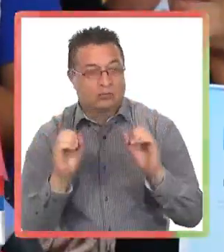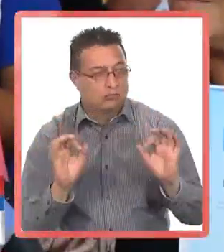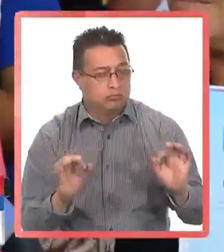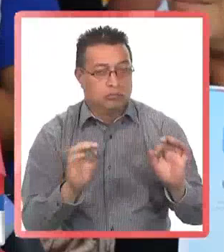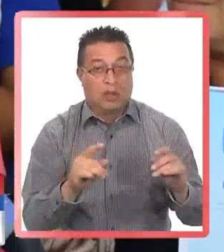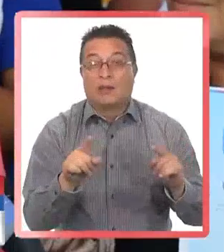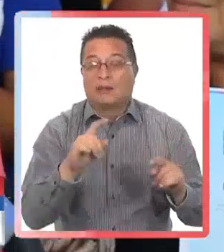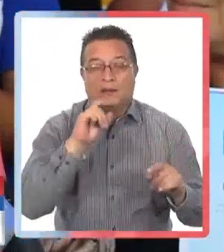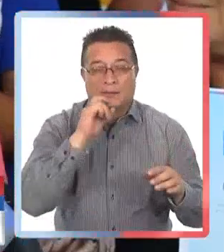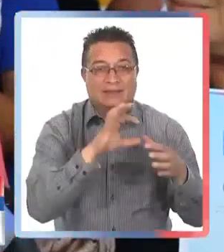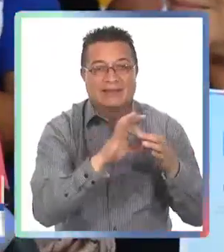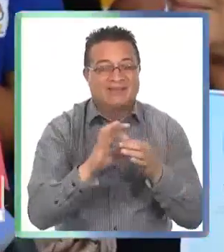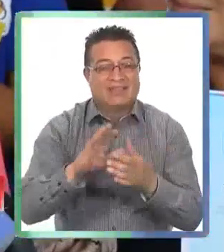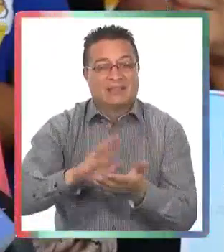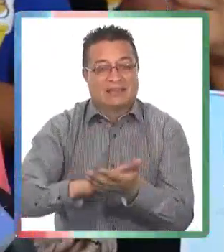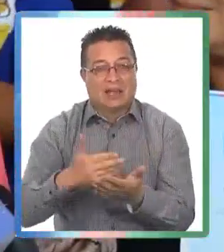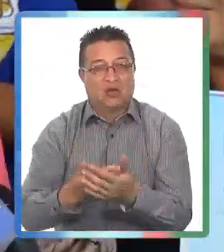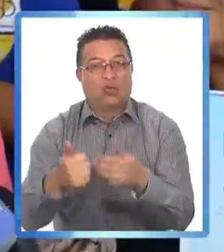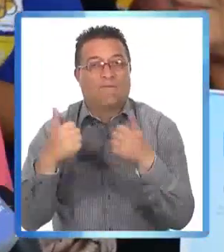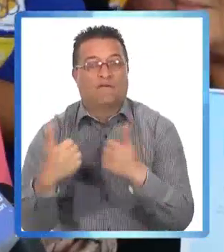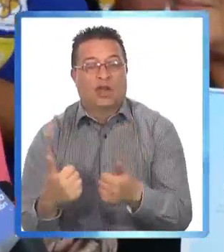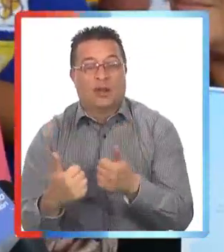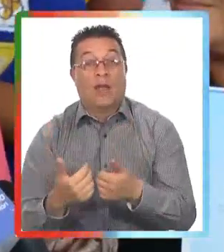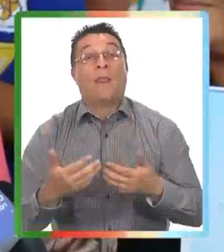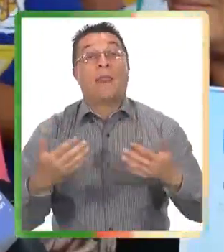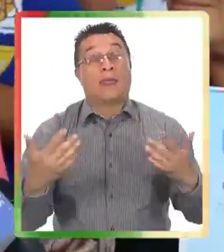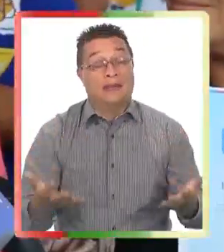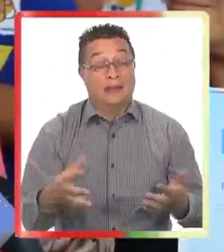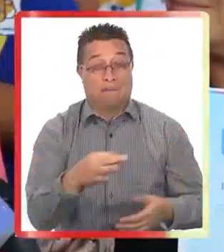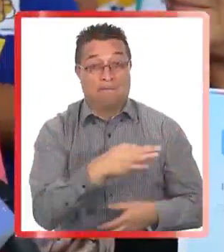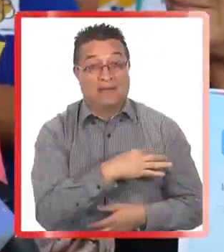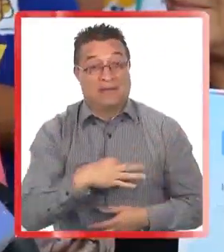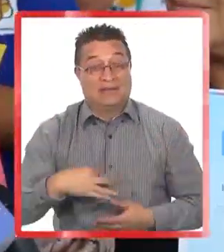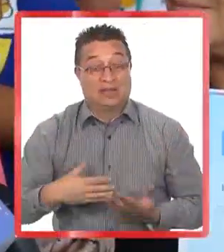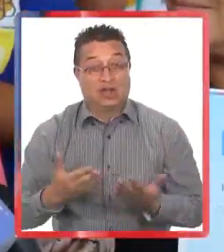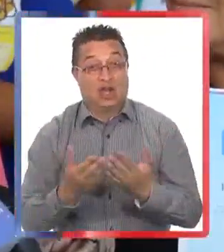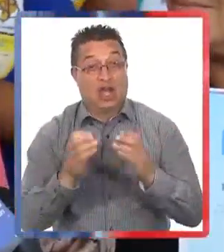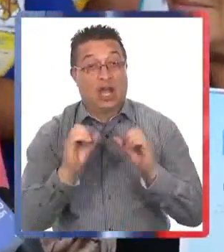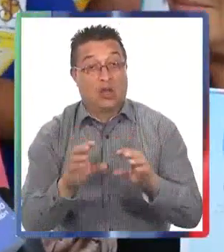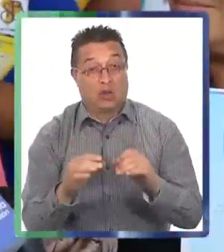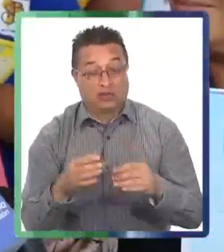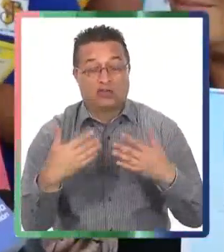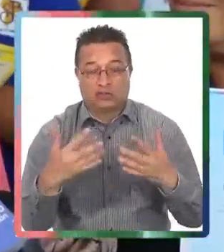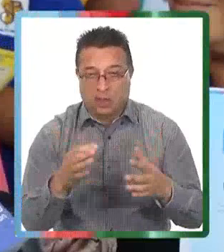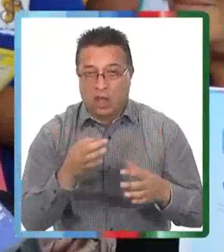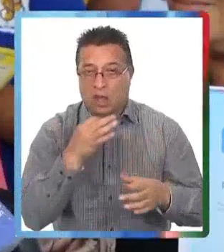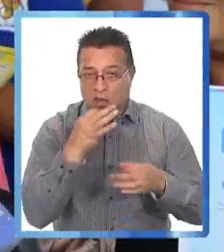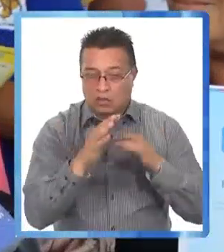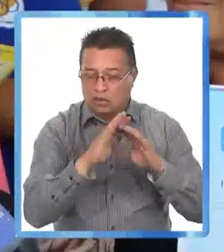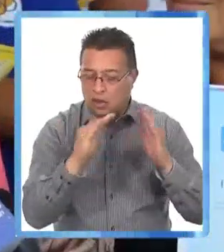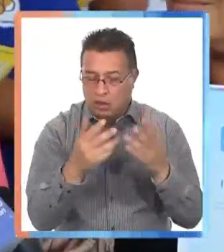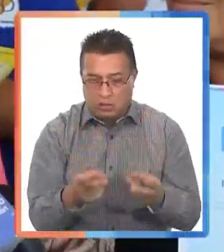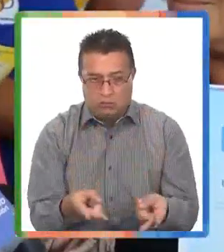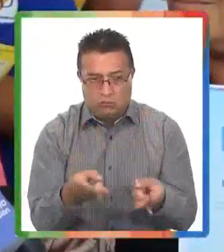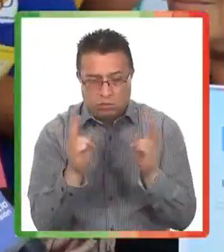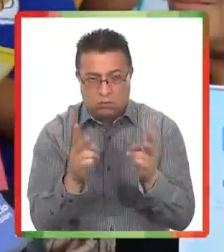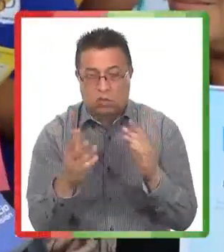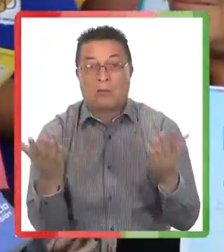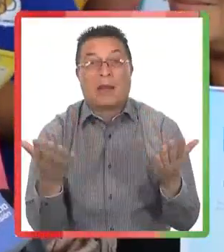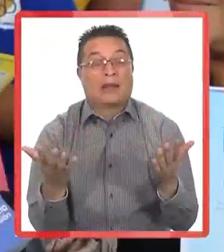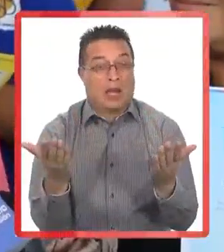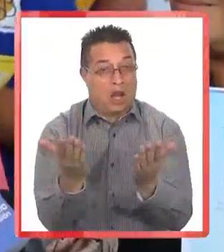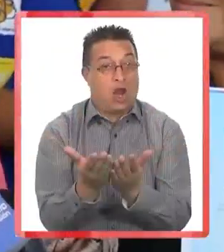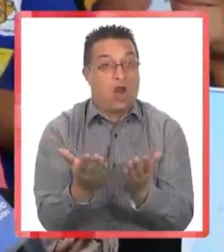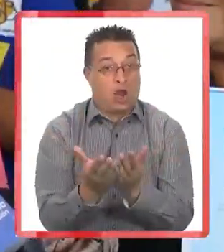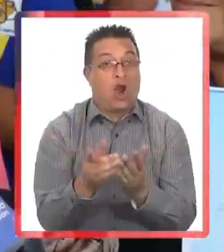Esto quiere decir que estén en buena salud. Y desde el Ministerio de Educación estamos dando todas las facilidades para que en